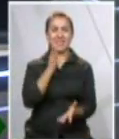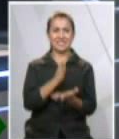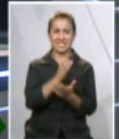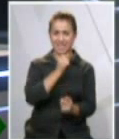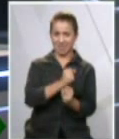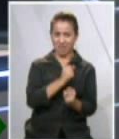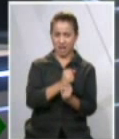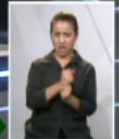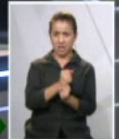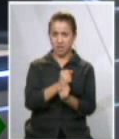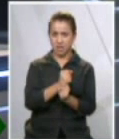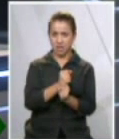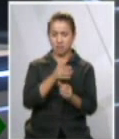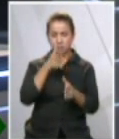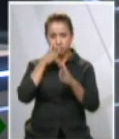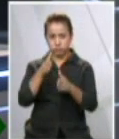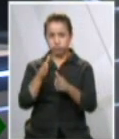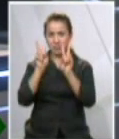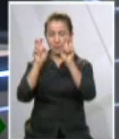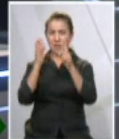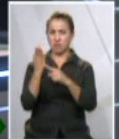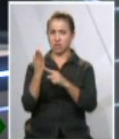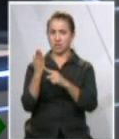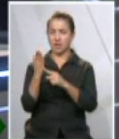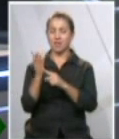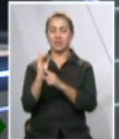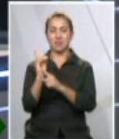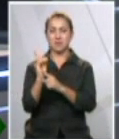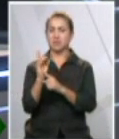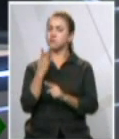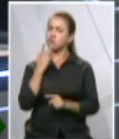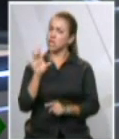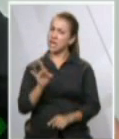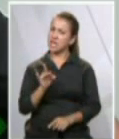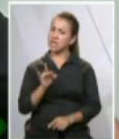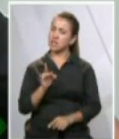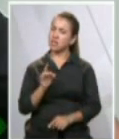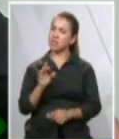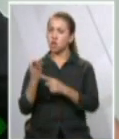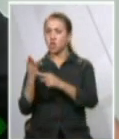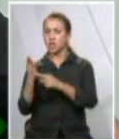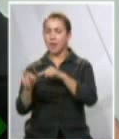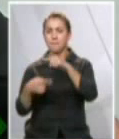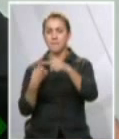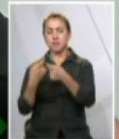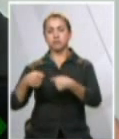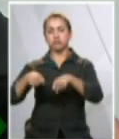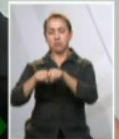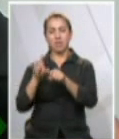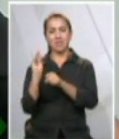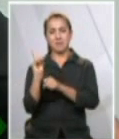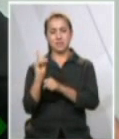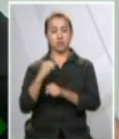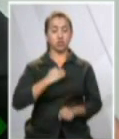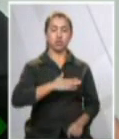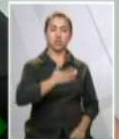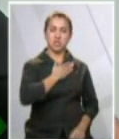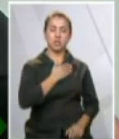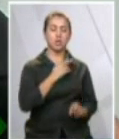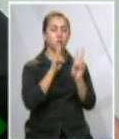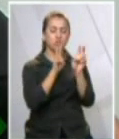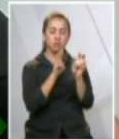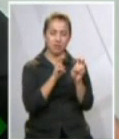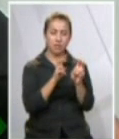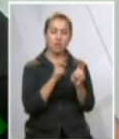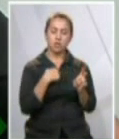escoger muchas cosas en un énfasis que tenga que ver con tecnología y discapacidad? Es que yo siento que es una materia en la